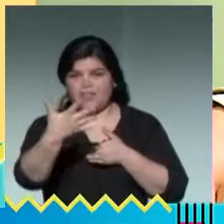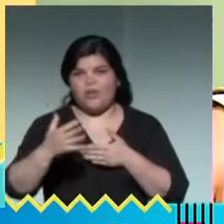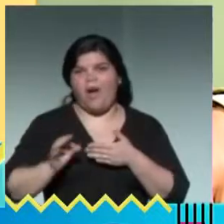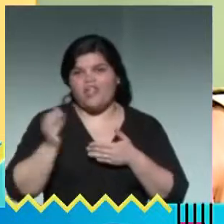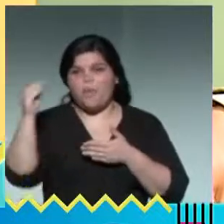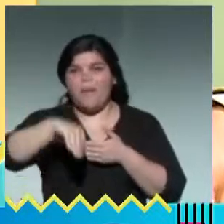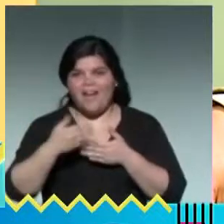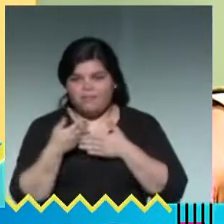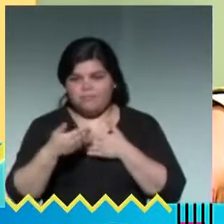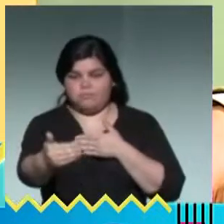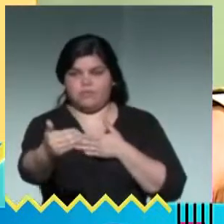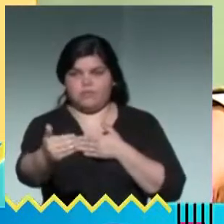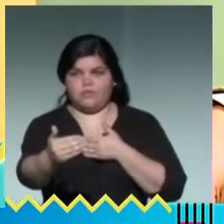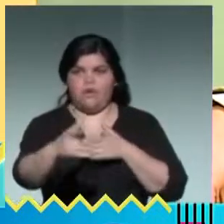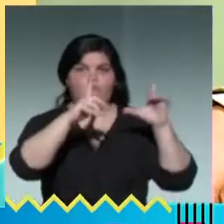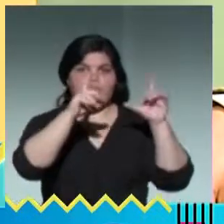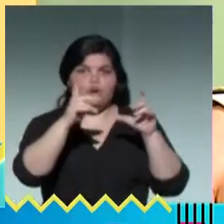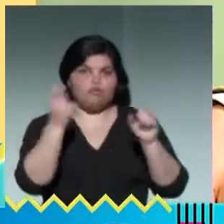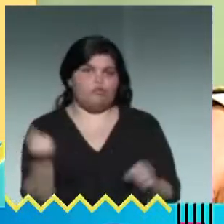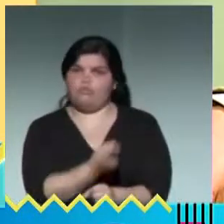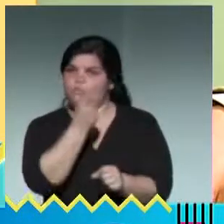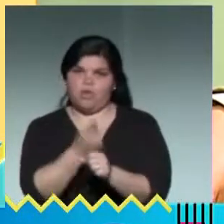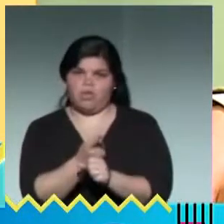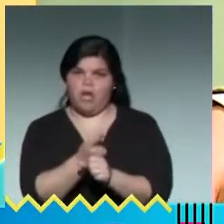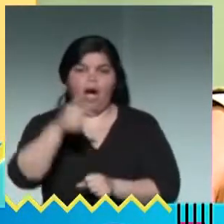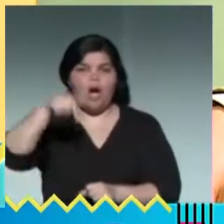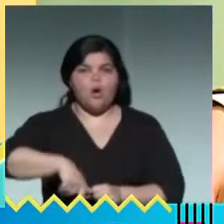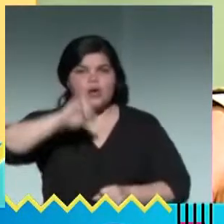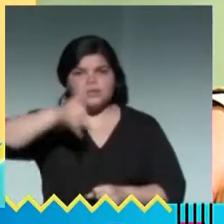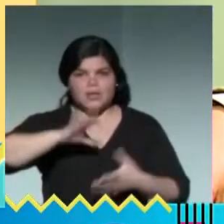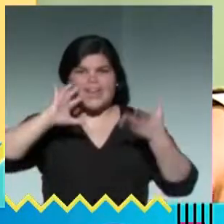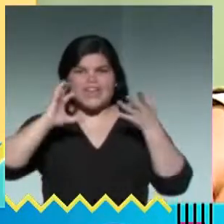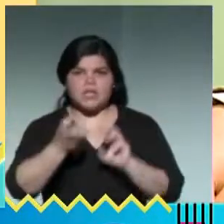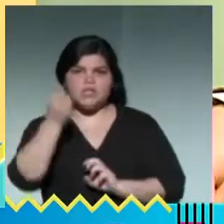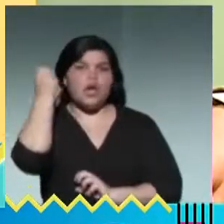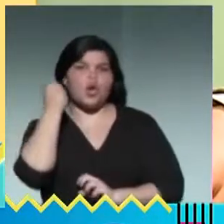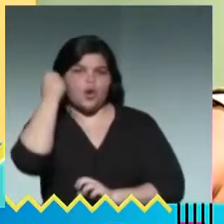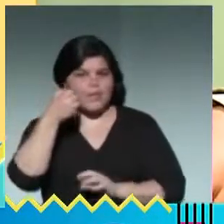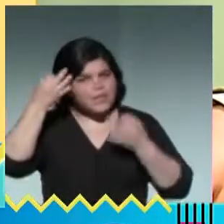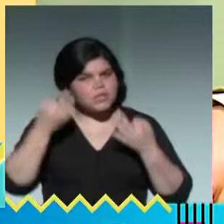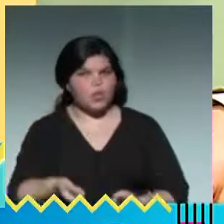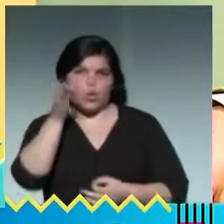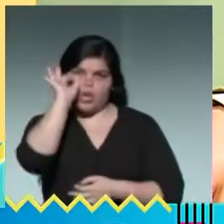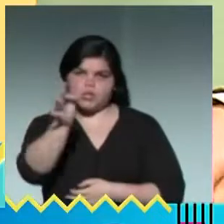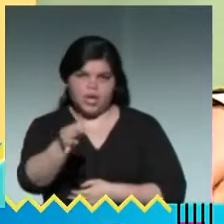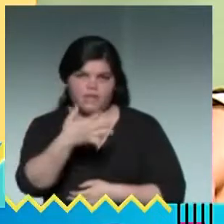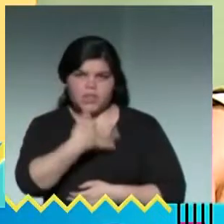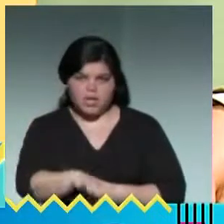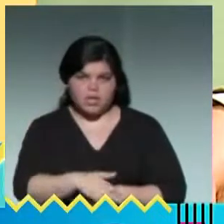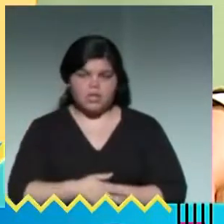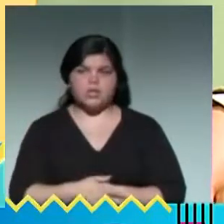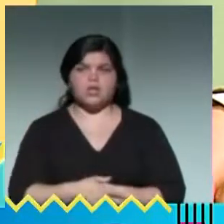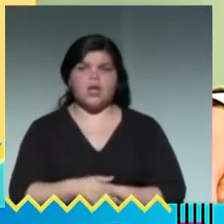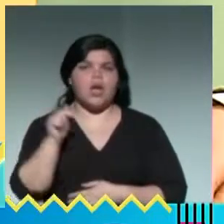podemos basar en una foto para hacer una ley. Hoy estamos en una crisis económica que nadie la discute, hoy tenemos inconvenientes en